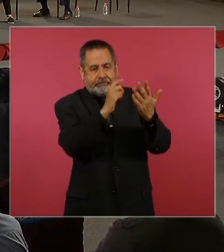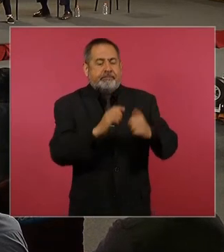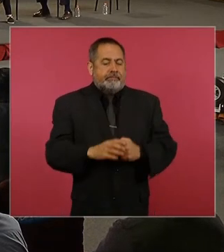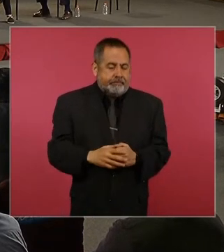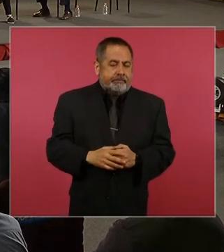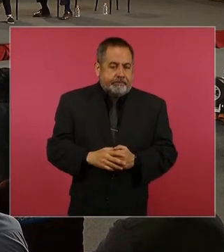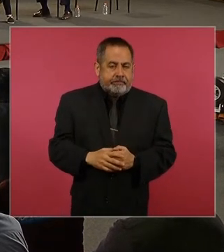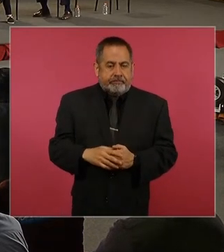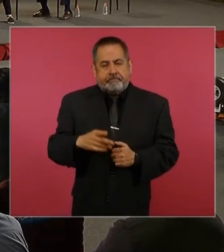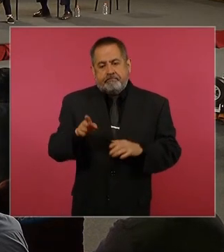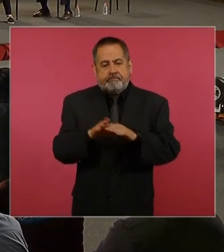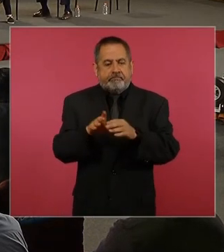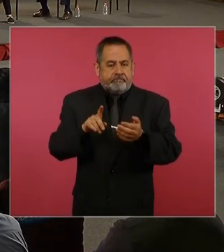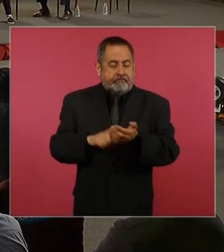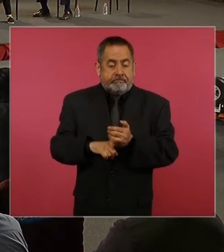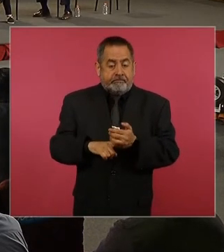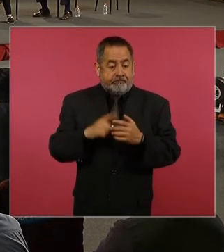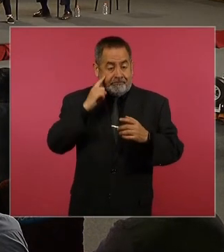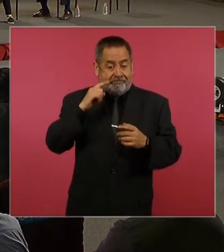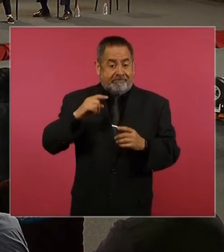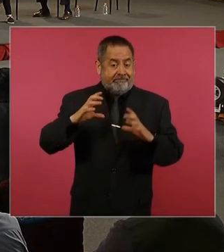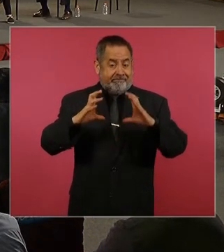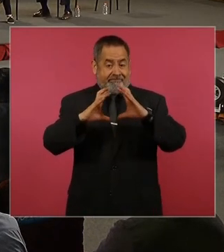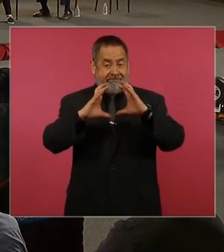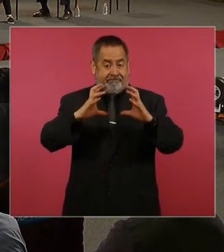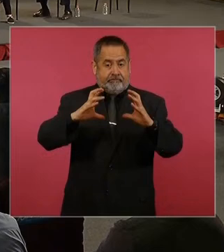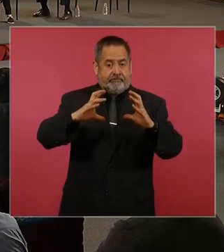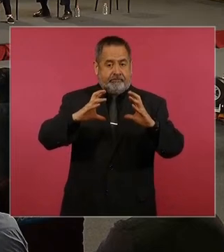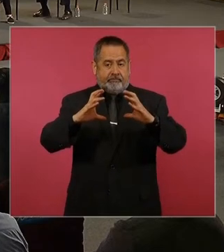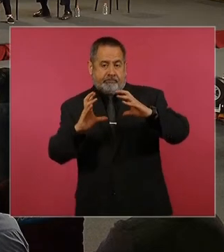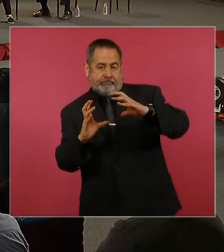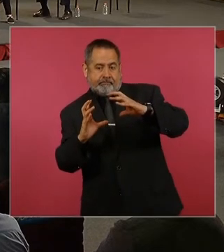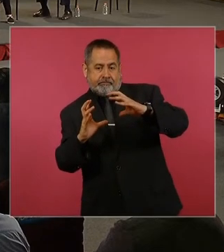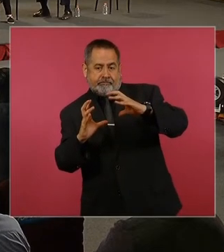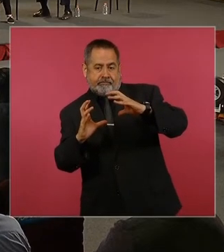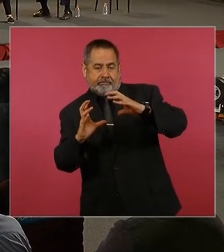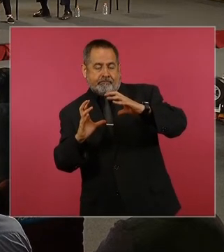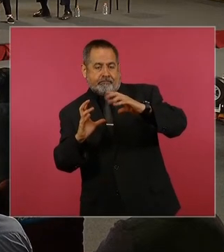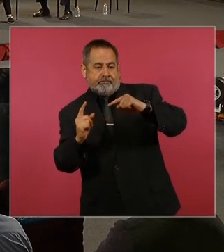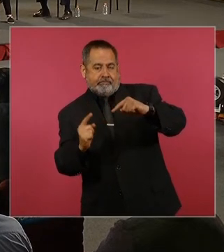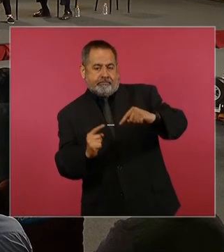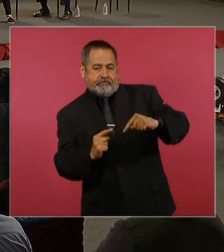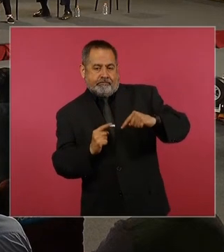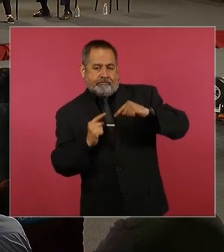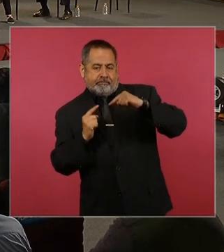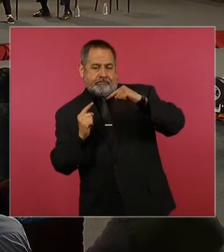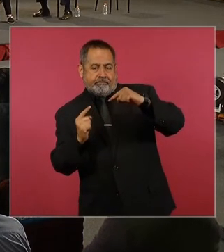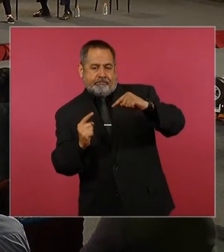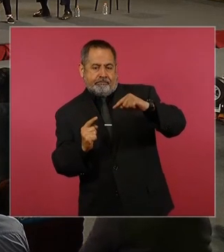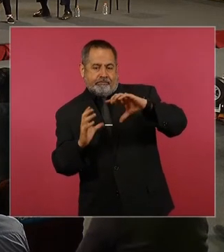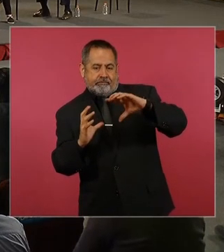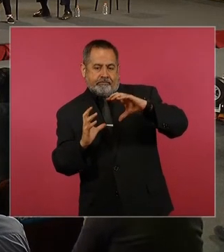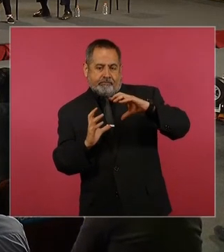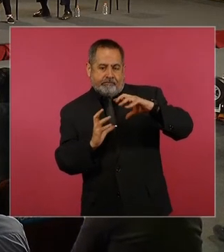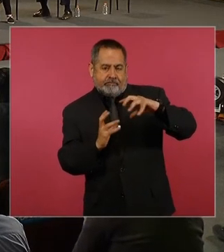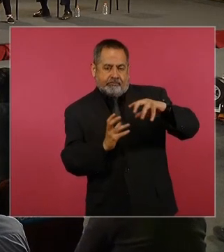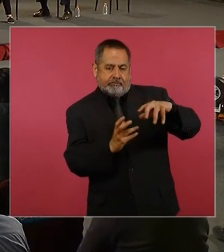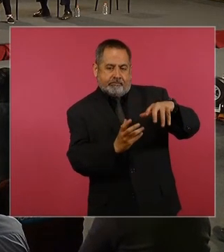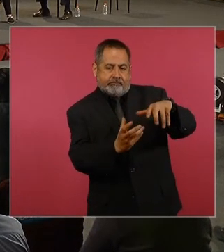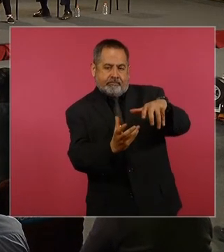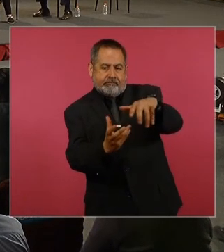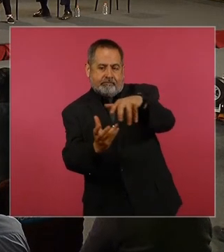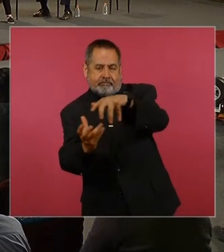5 grados, la inclinación del eje de rotación de la Tierra también tiene que ver, y todo eso en conjunto con la ley de gravitación universal y leyes de